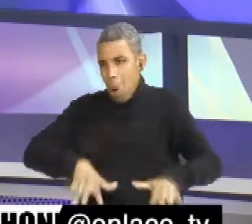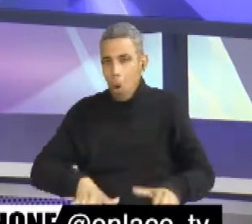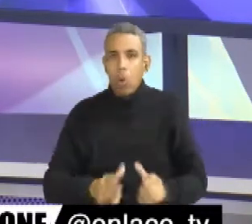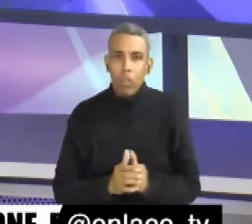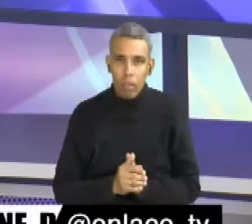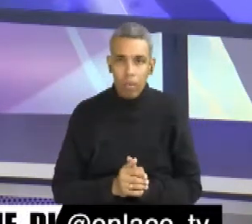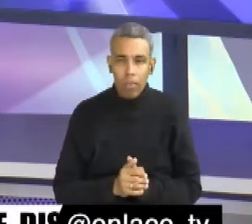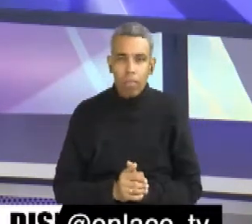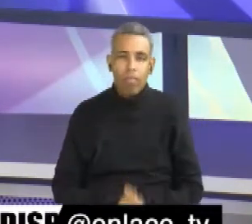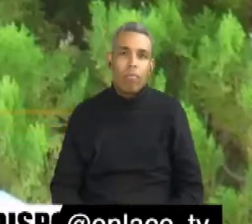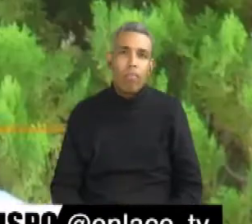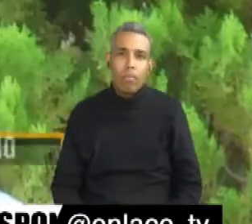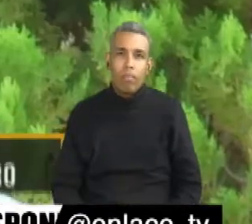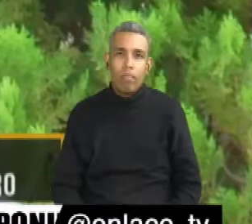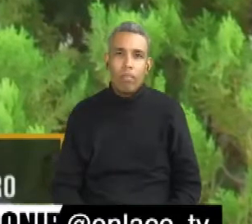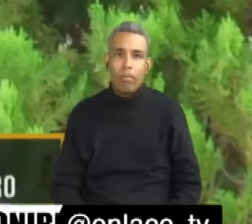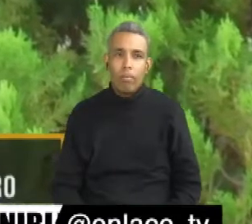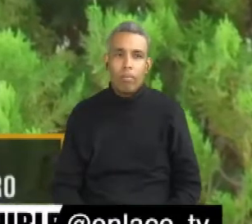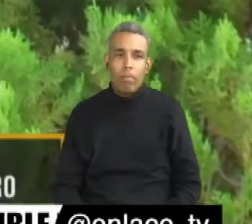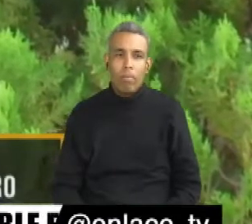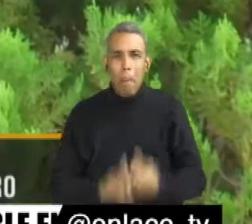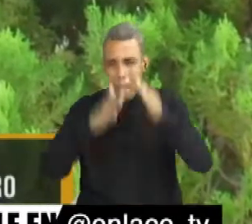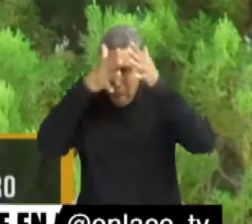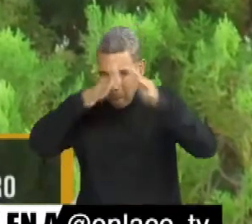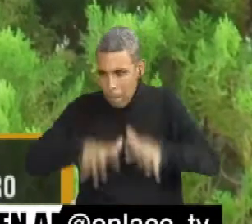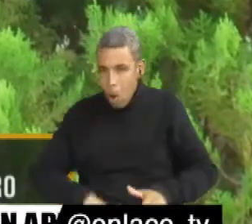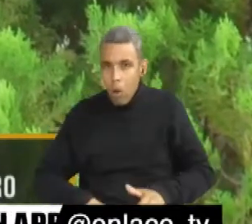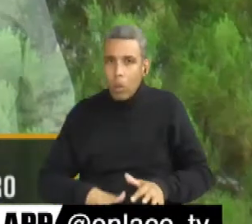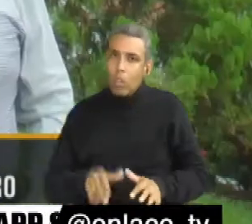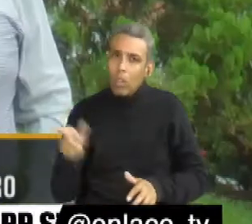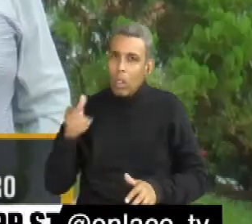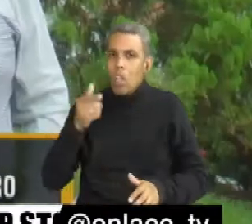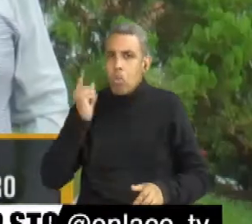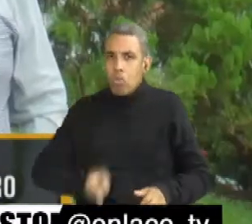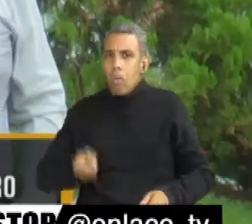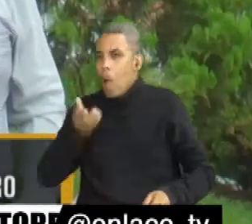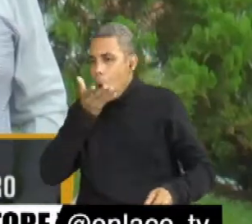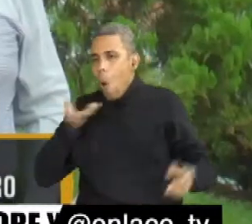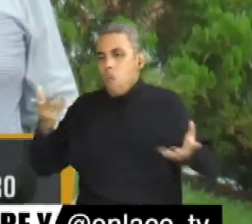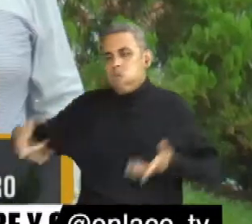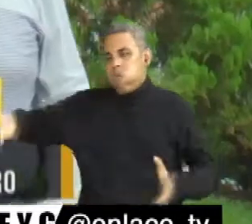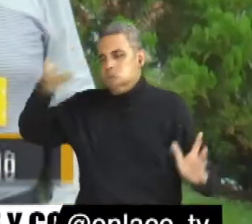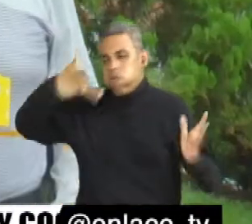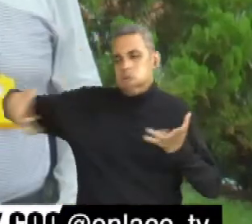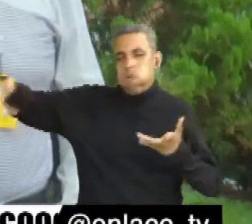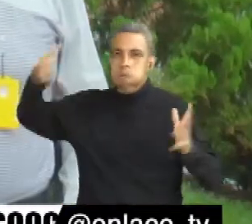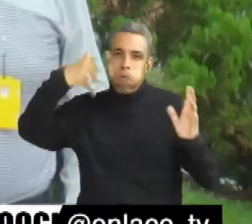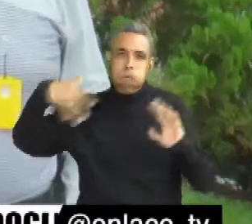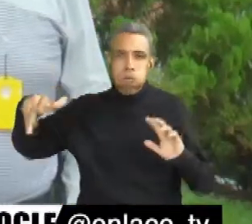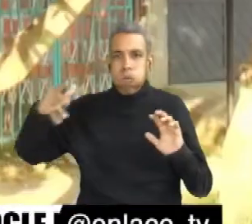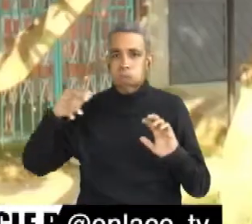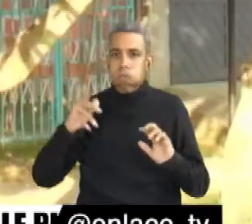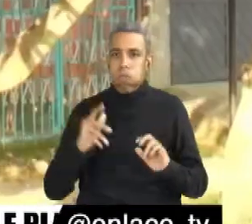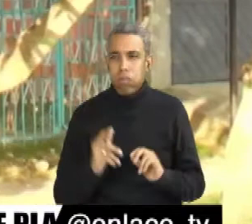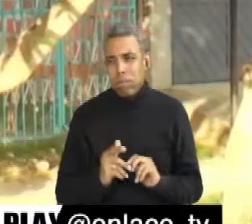vivienda. Este es el presidente de la Junta de Acción Comunal del barrio Brisas de Altamira, ubicado en la comuna 3 de la ciudad, quien acude a los buenos corazones para